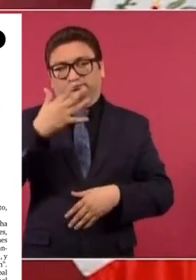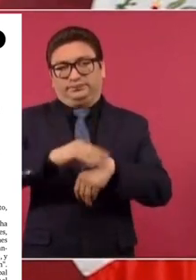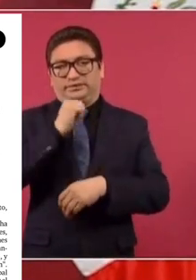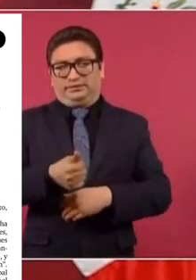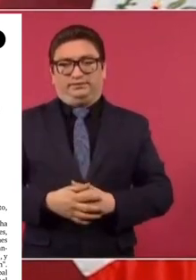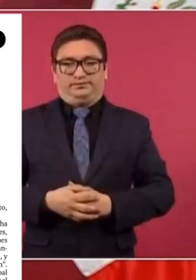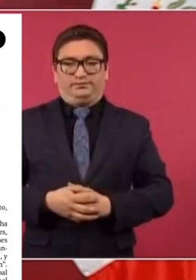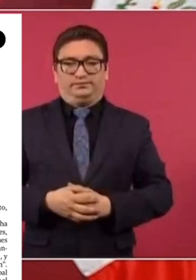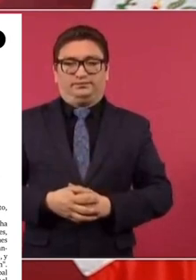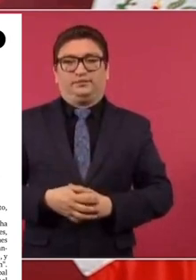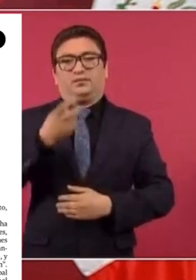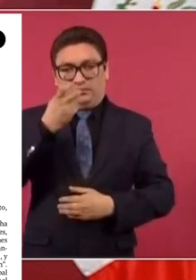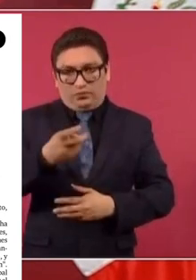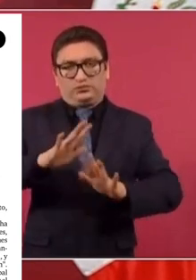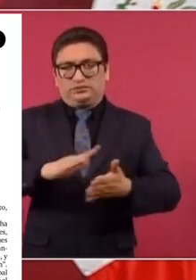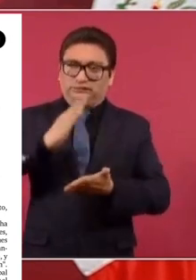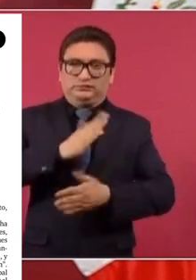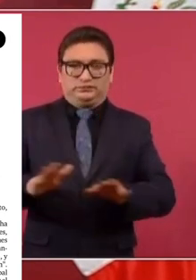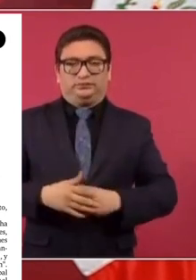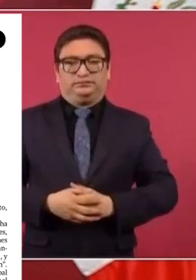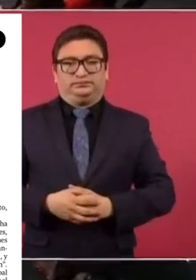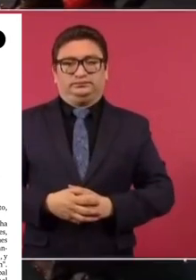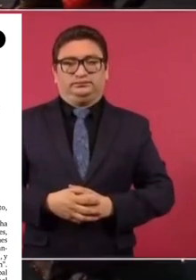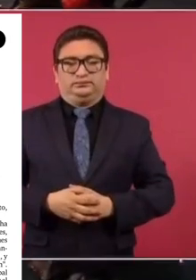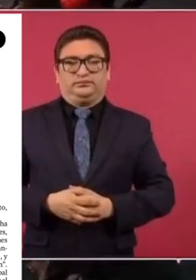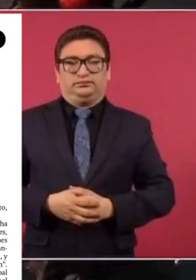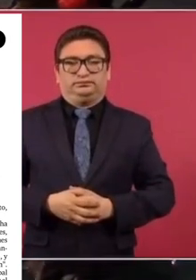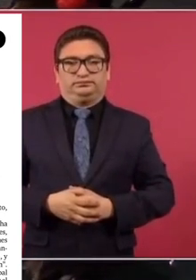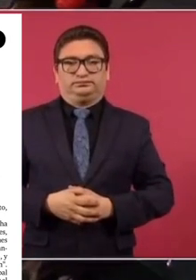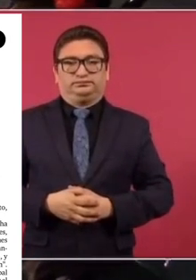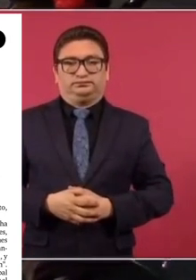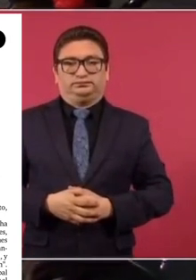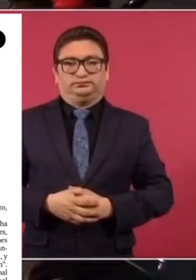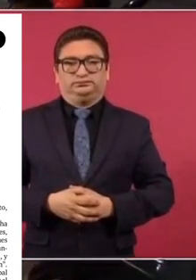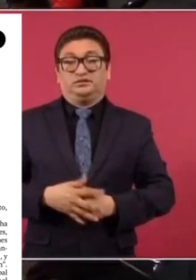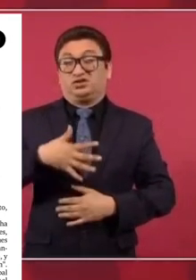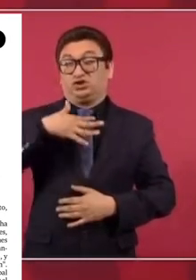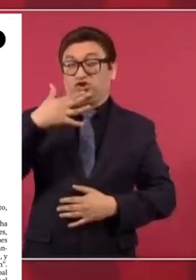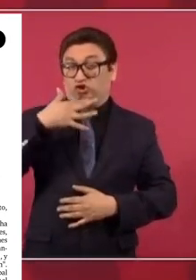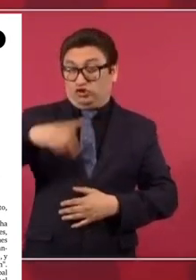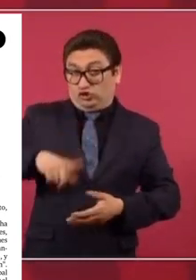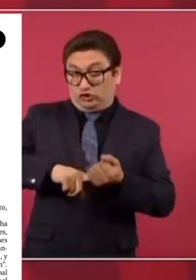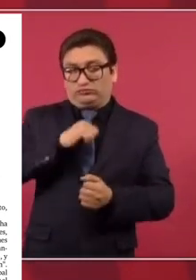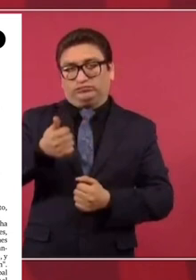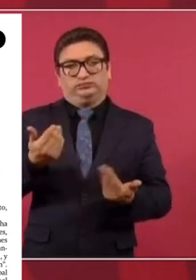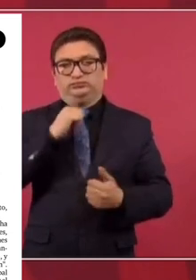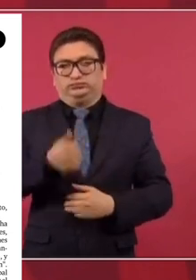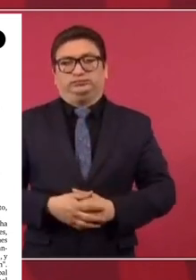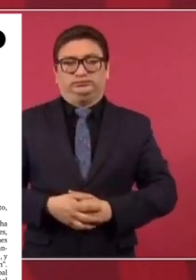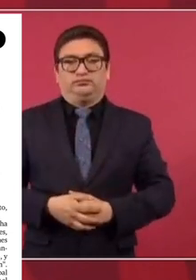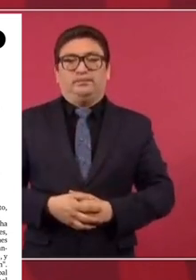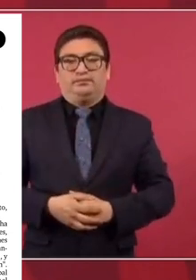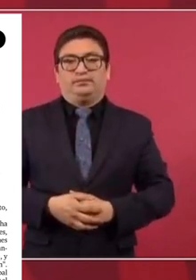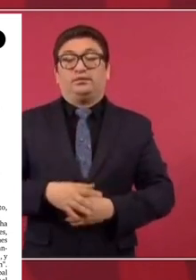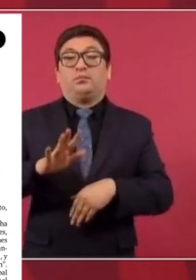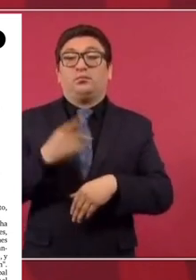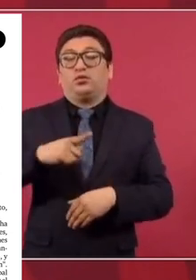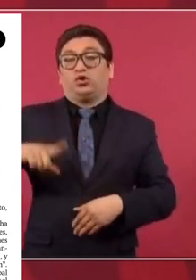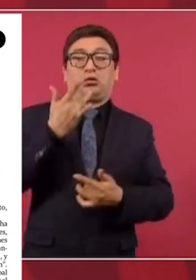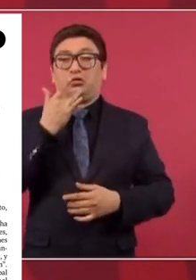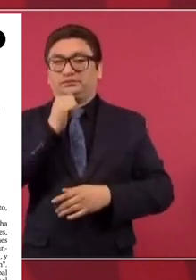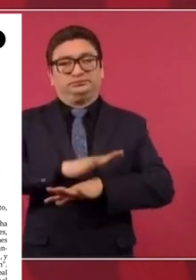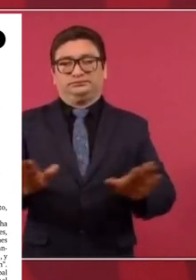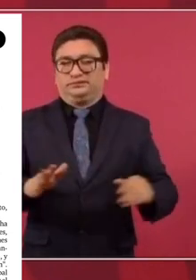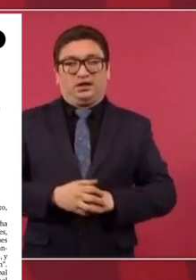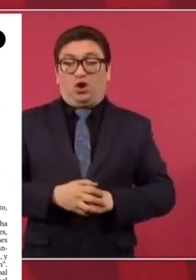corrupción. Porque ya no hay corrupción en el gobierno. Y porque no hay gastos